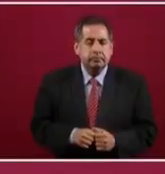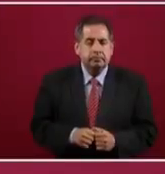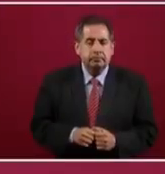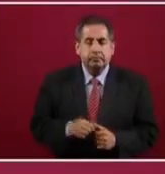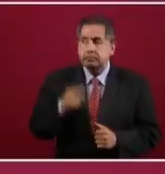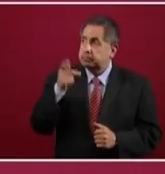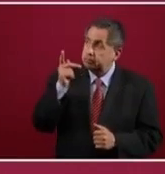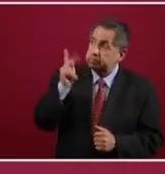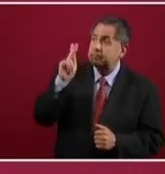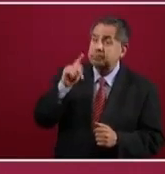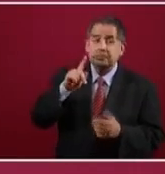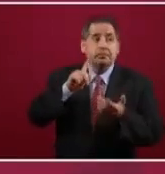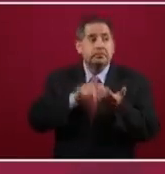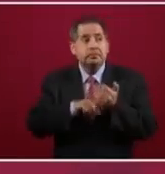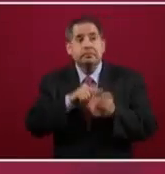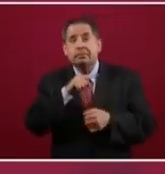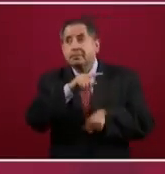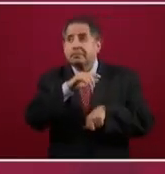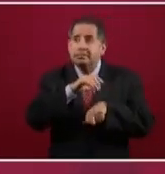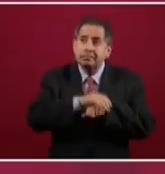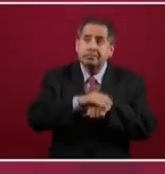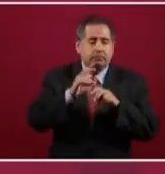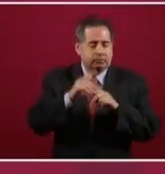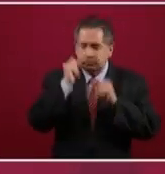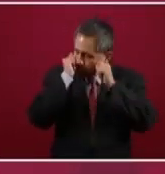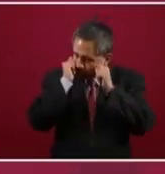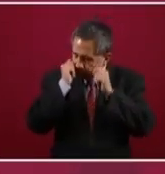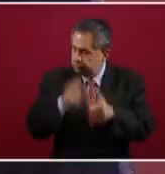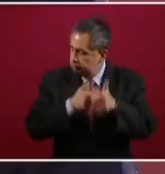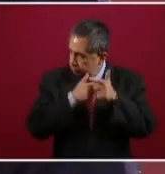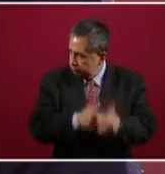Pero se trata de no sé quién, proceda.